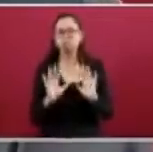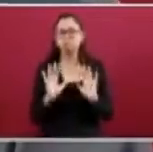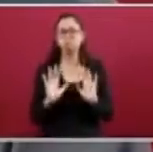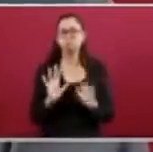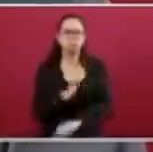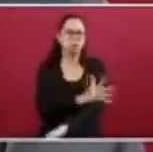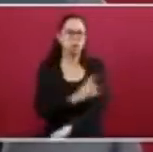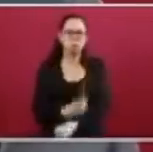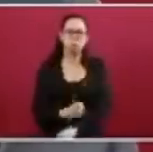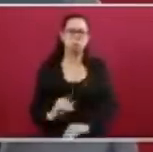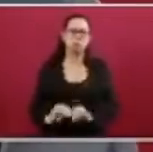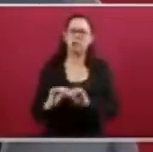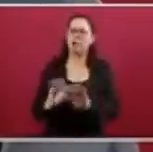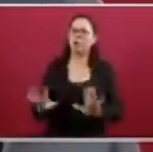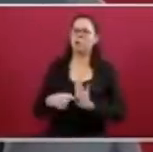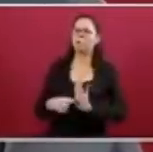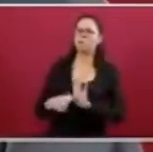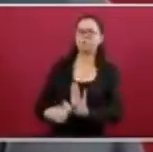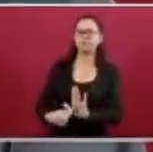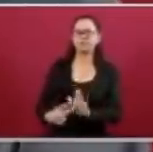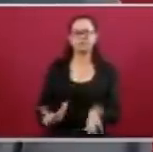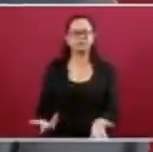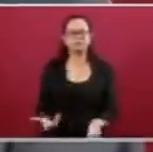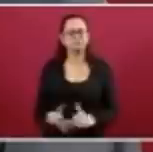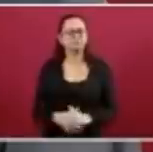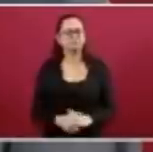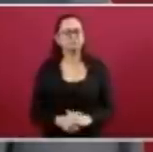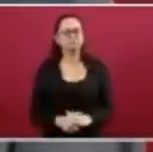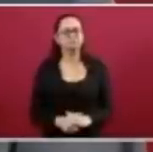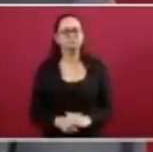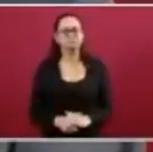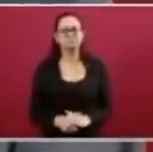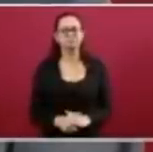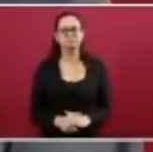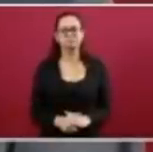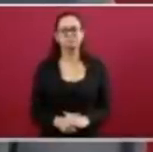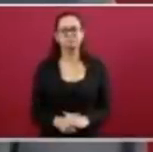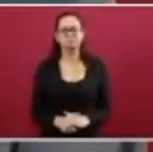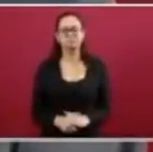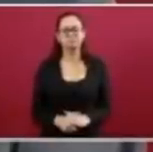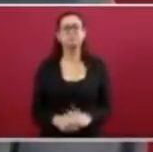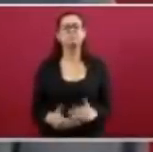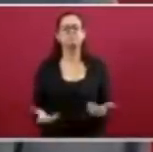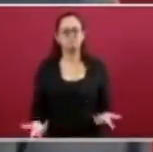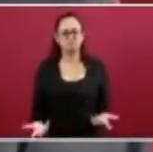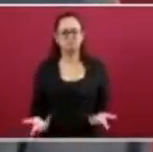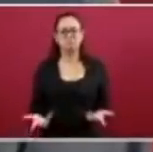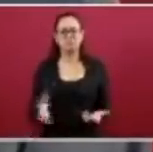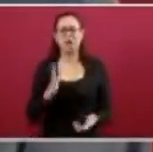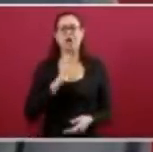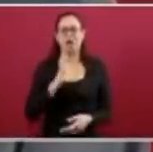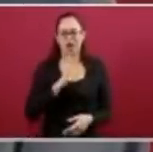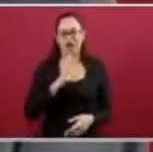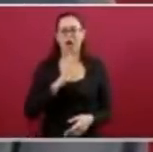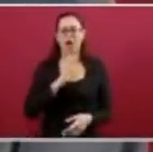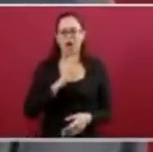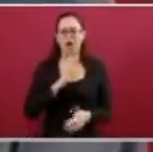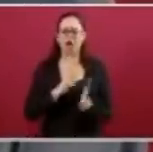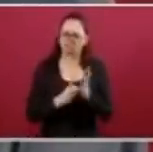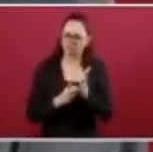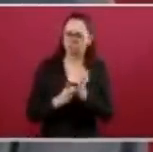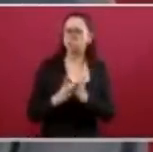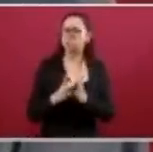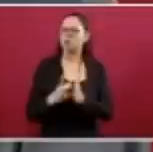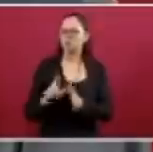se aclaran las cosas. O sea, se tiene el derecho a la